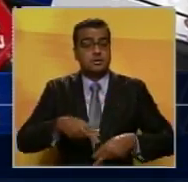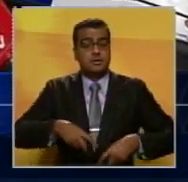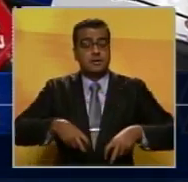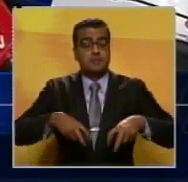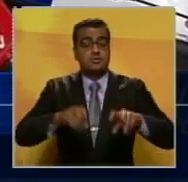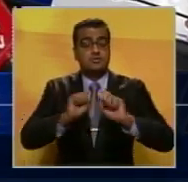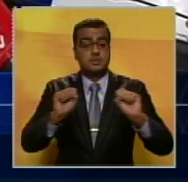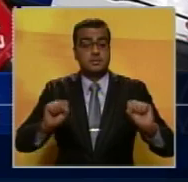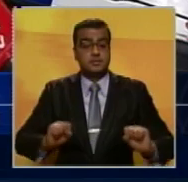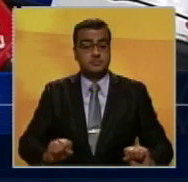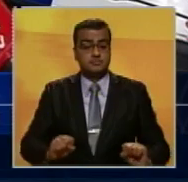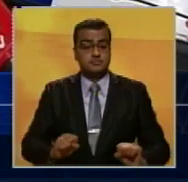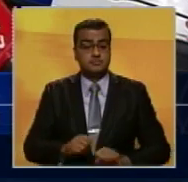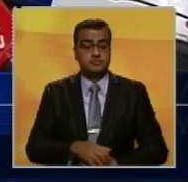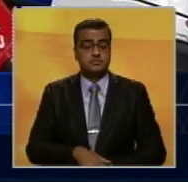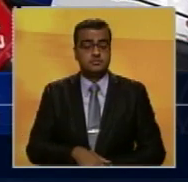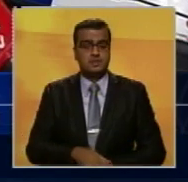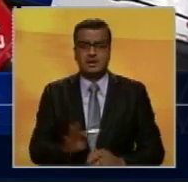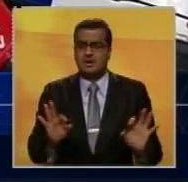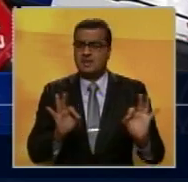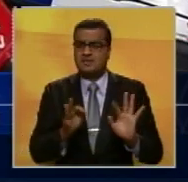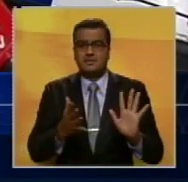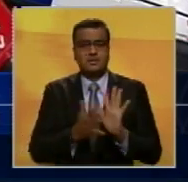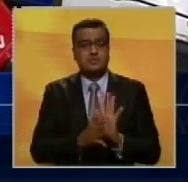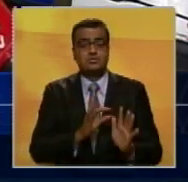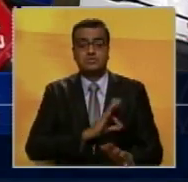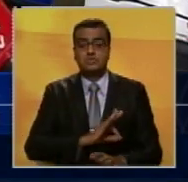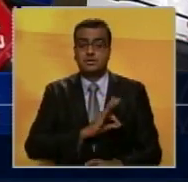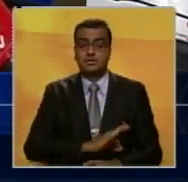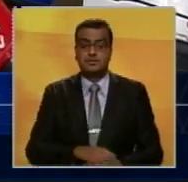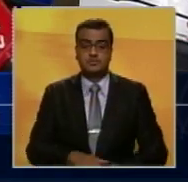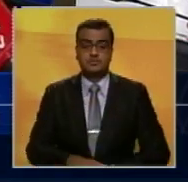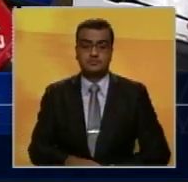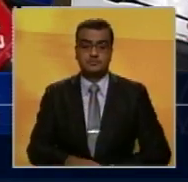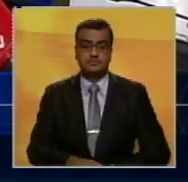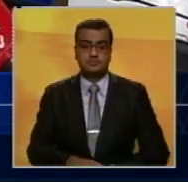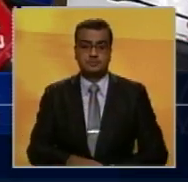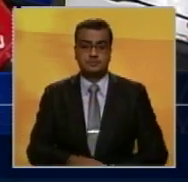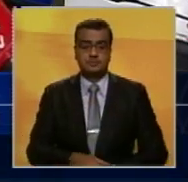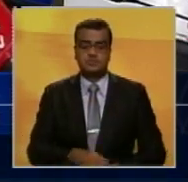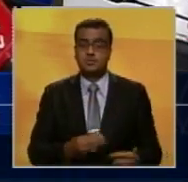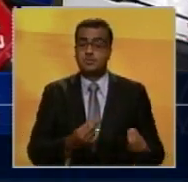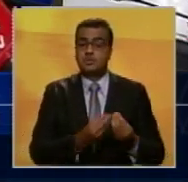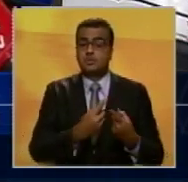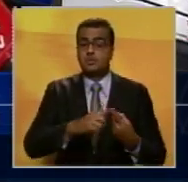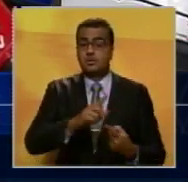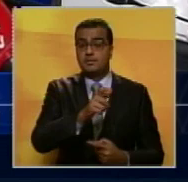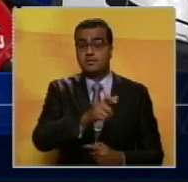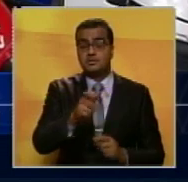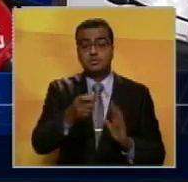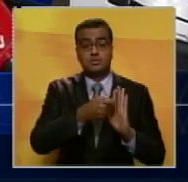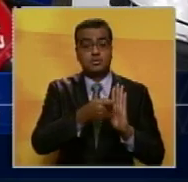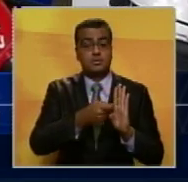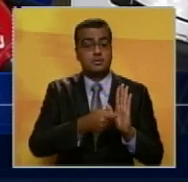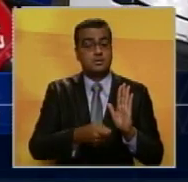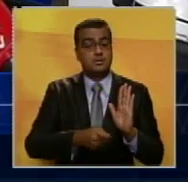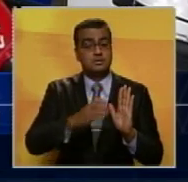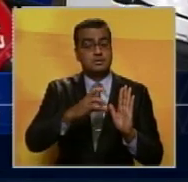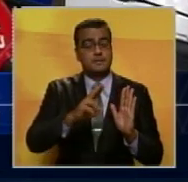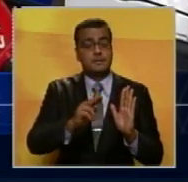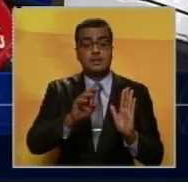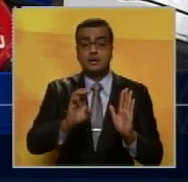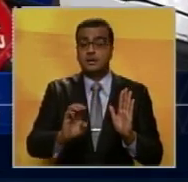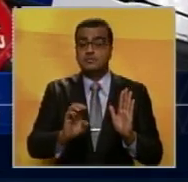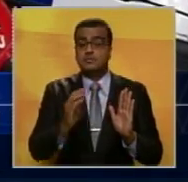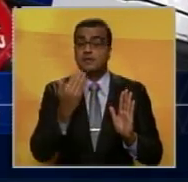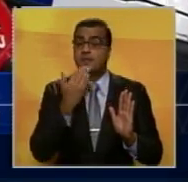un sistema que no tiene nada que ver con el socialismo. Informó que en compañía de otros ciudadanos llevó un documento al CNE en